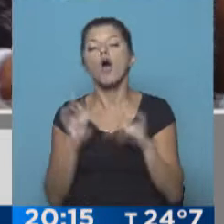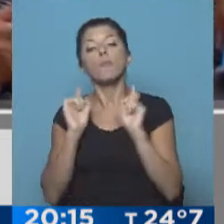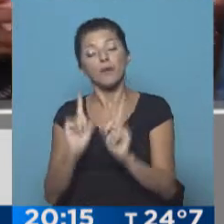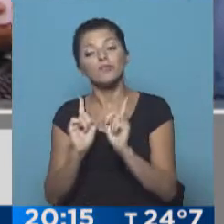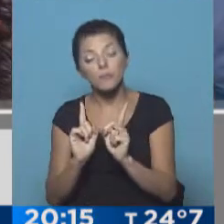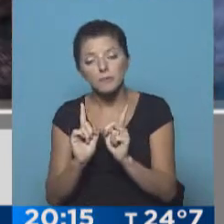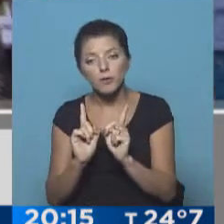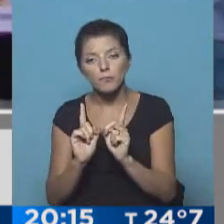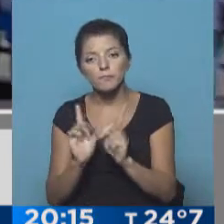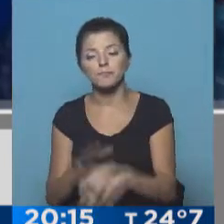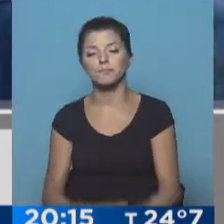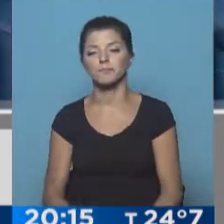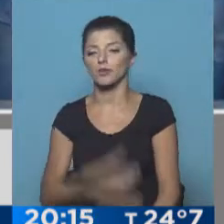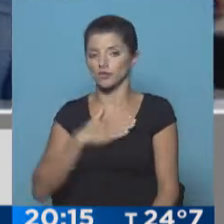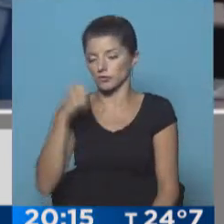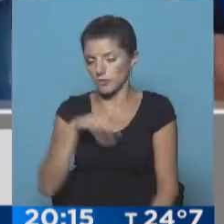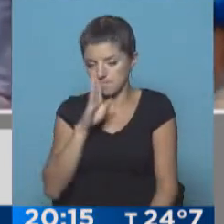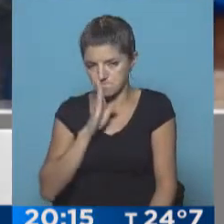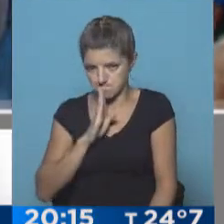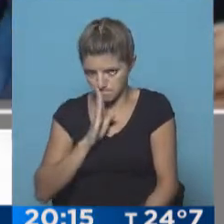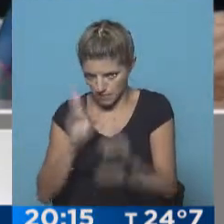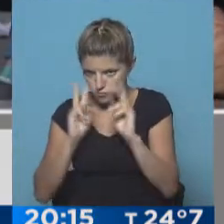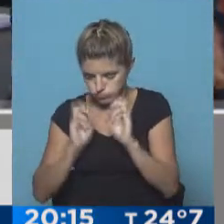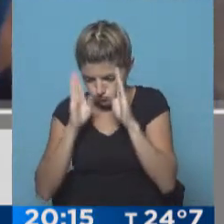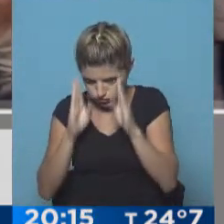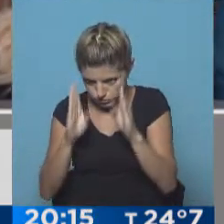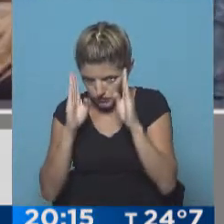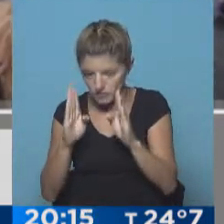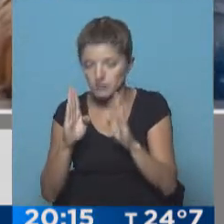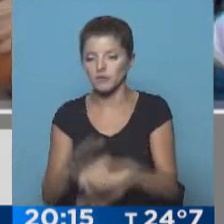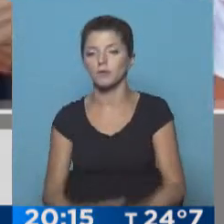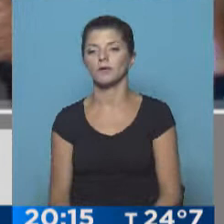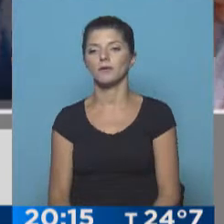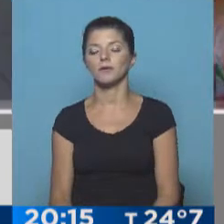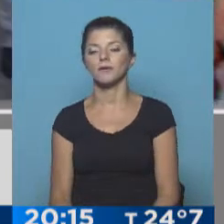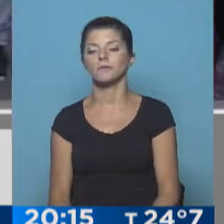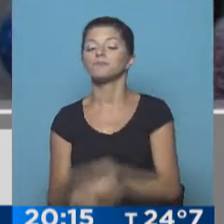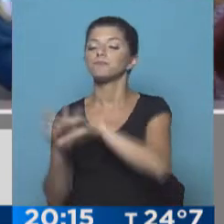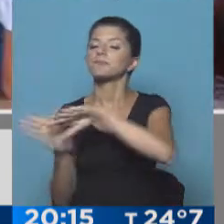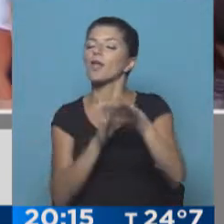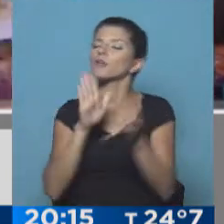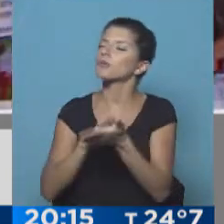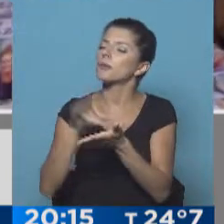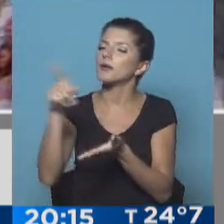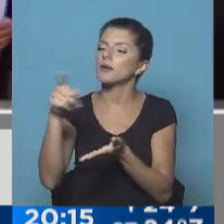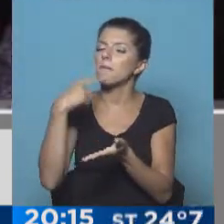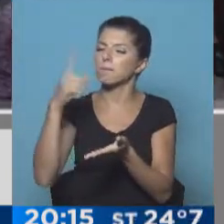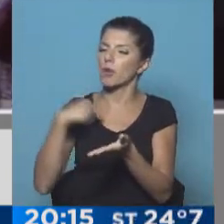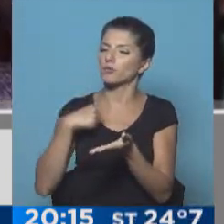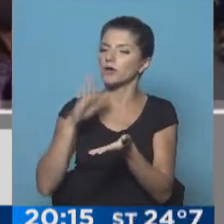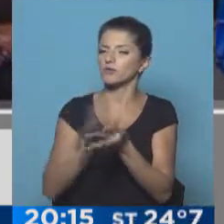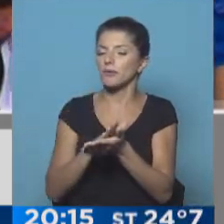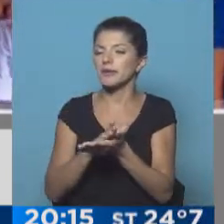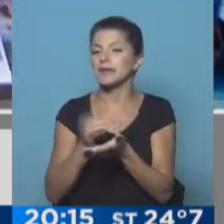más absoluto cuidado de la investigación. En cuanto a lo que usted me preguntaba respecto del